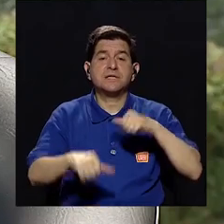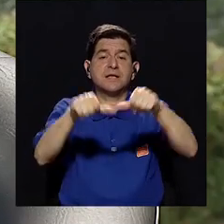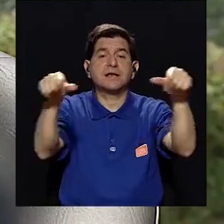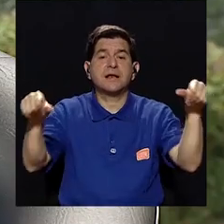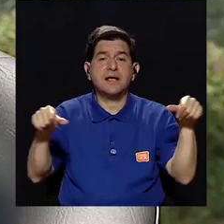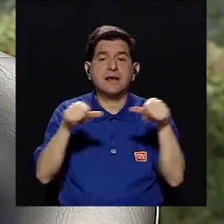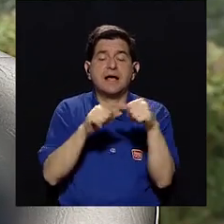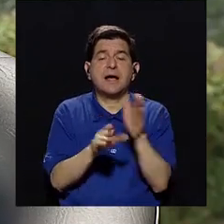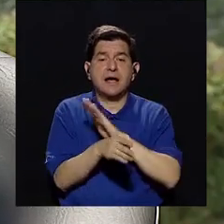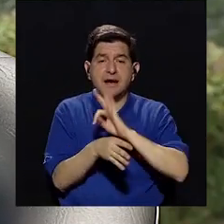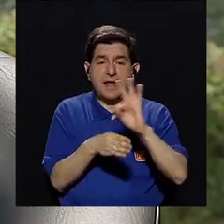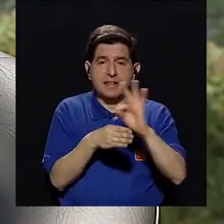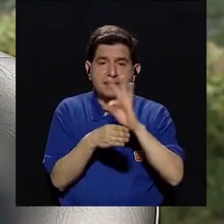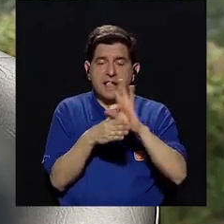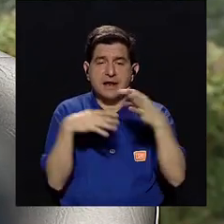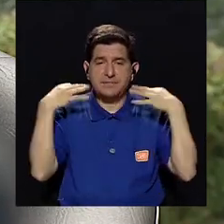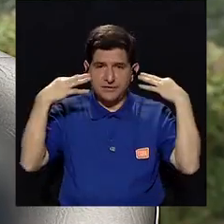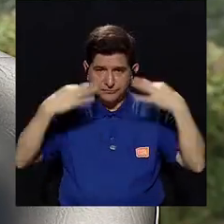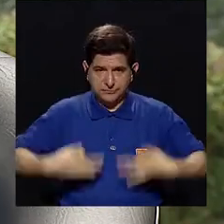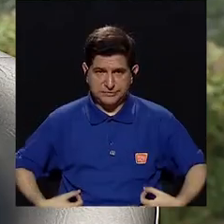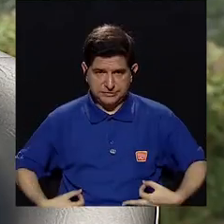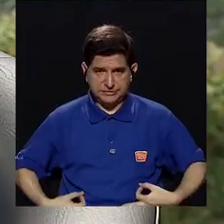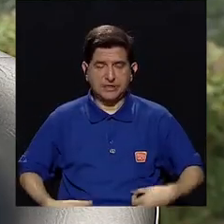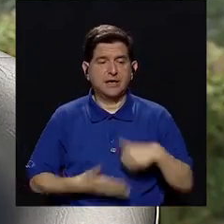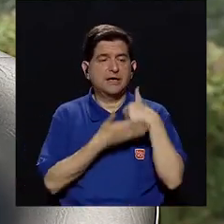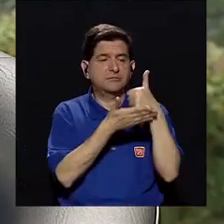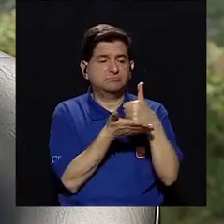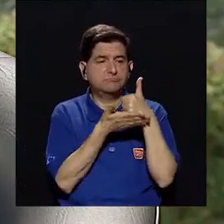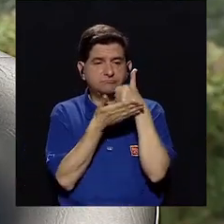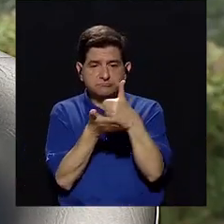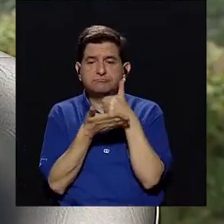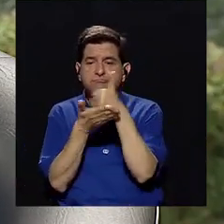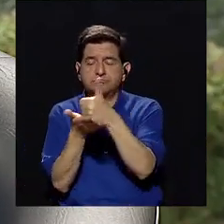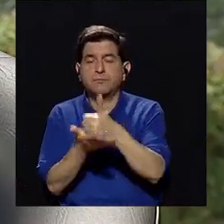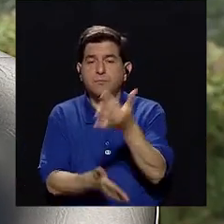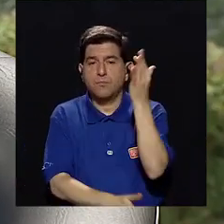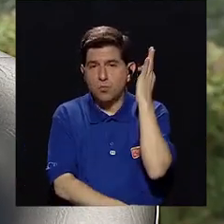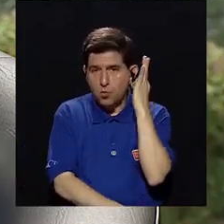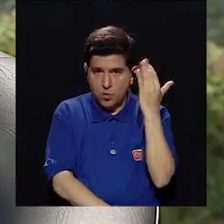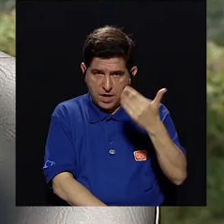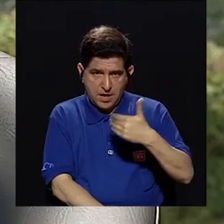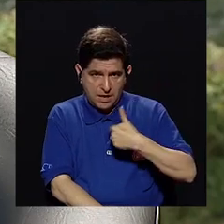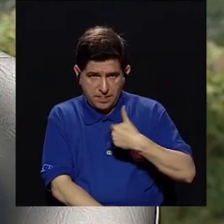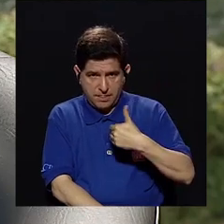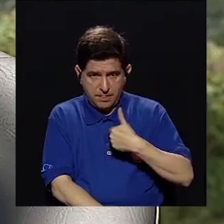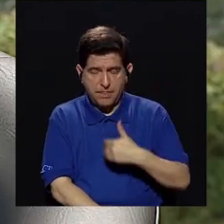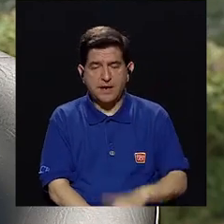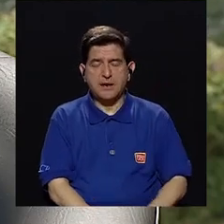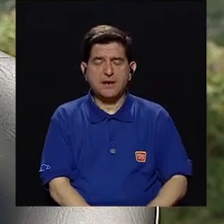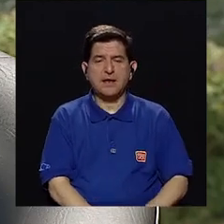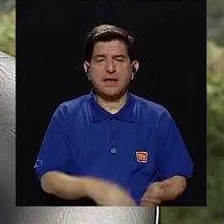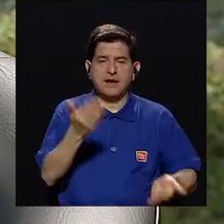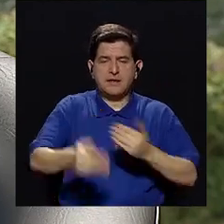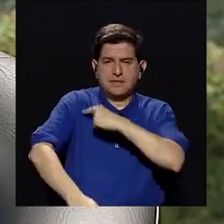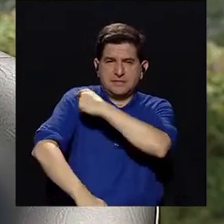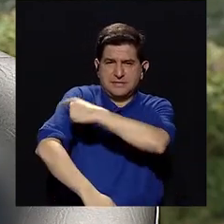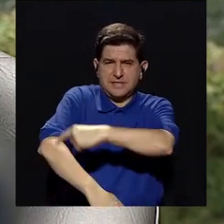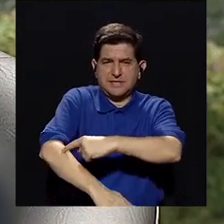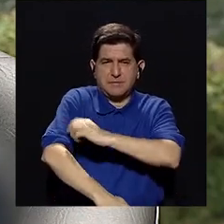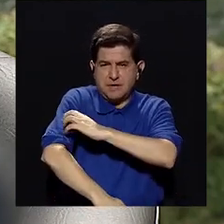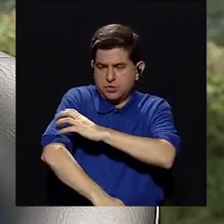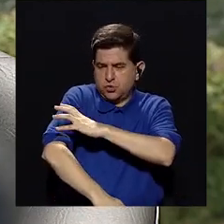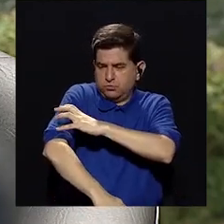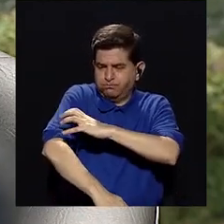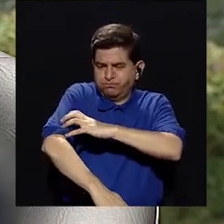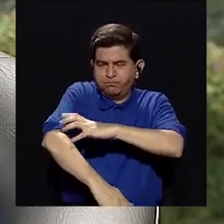una área de terapia física entonces es para ayudar para que la mujer que tiene el bracito hinchado